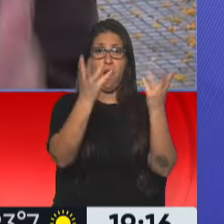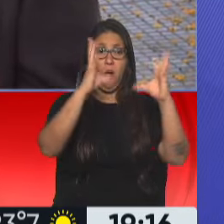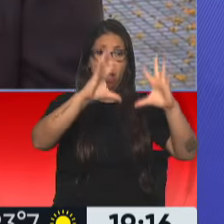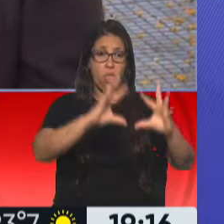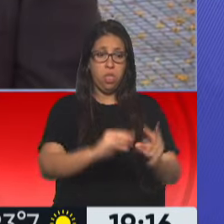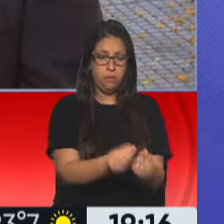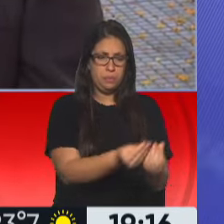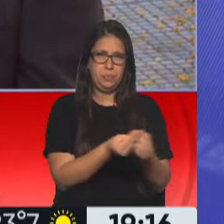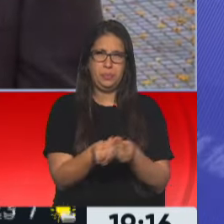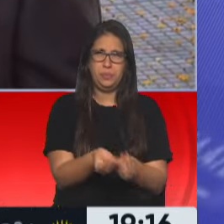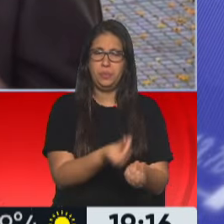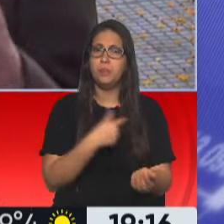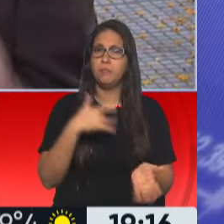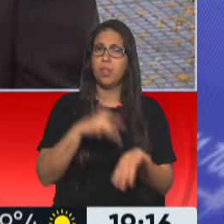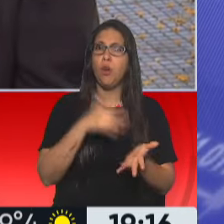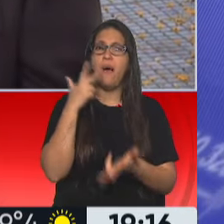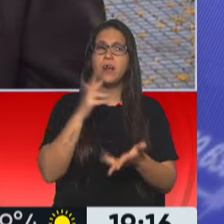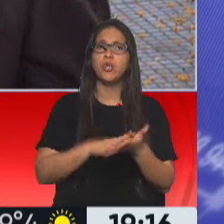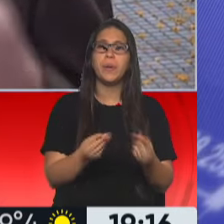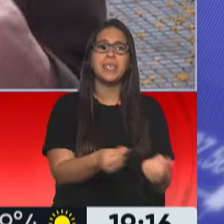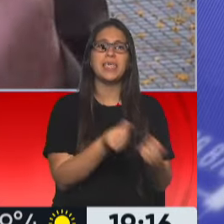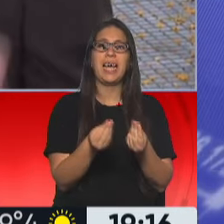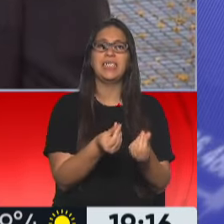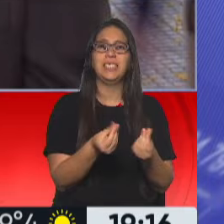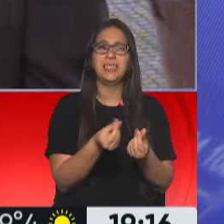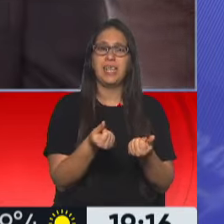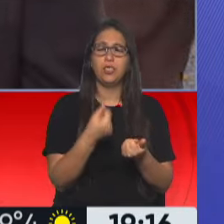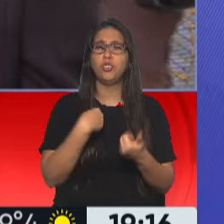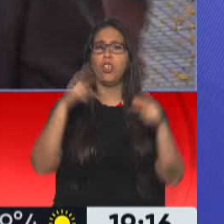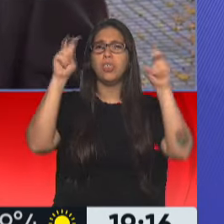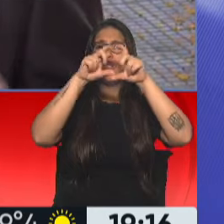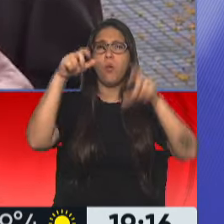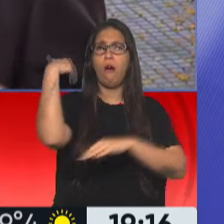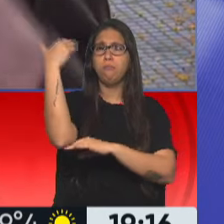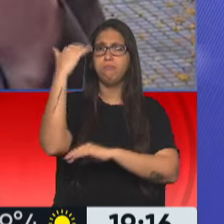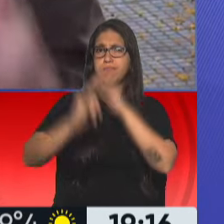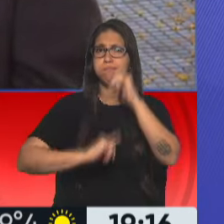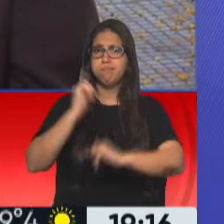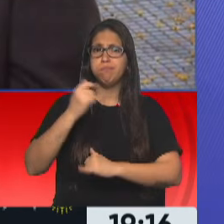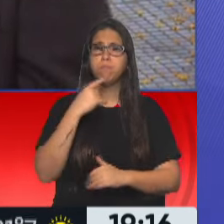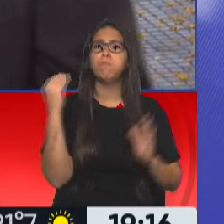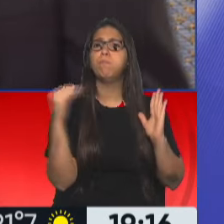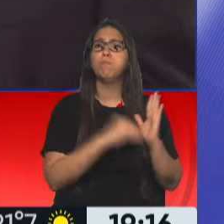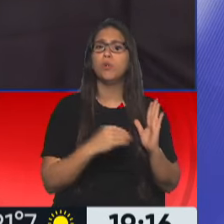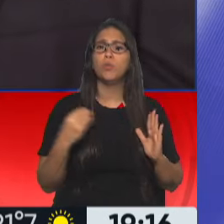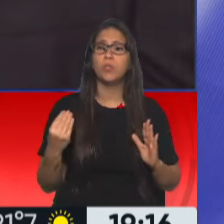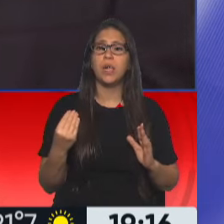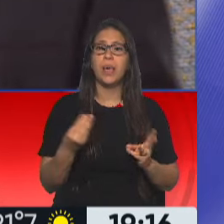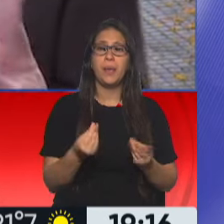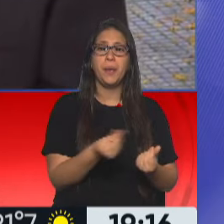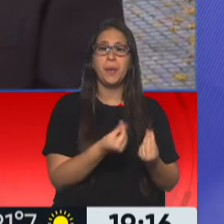me tocó hablar de las cenizas del fuego, y el título que le puse a la presentación fue